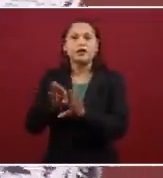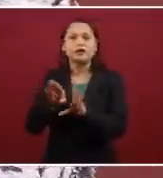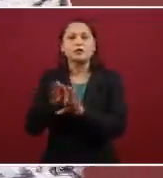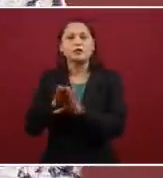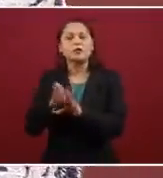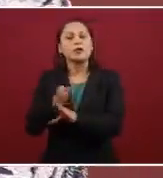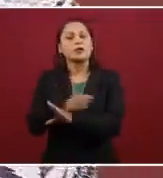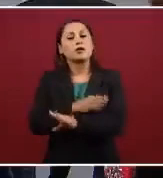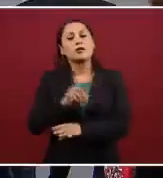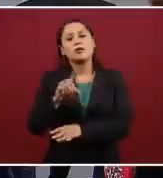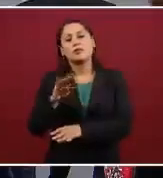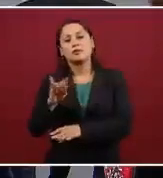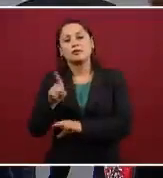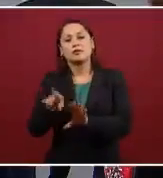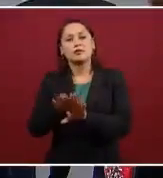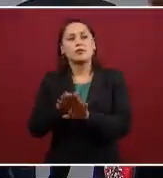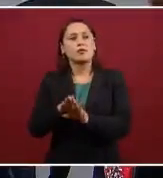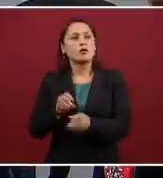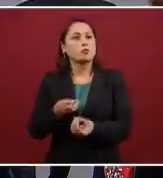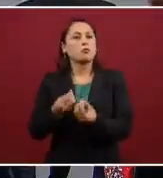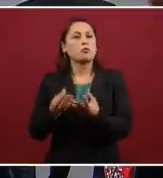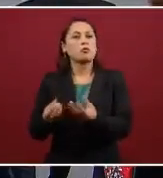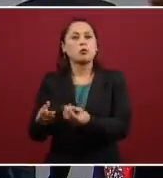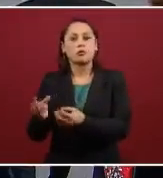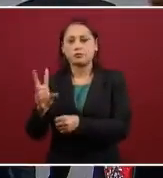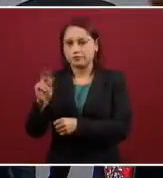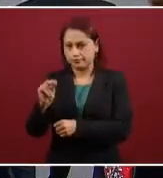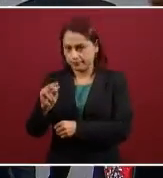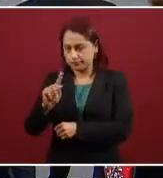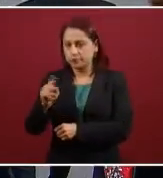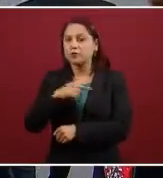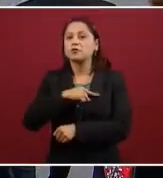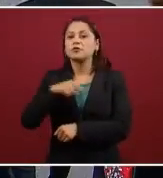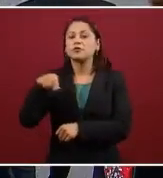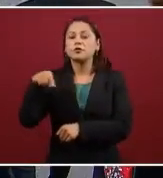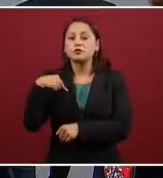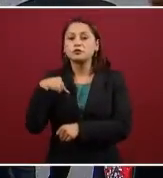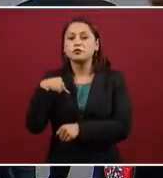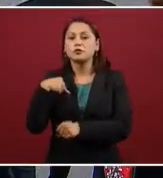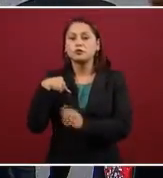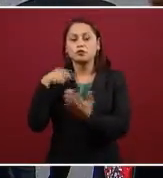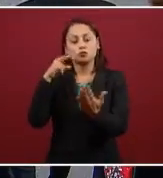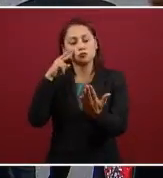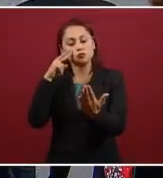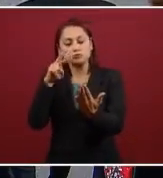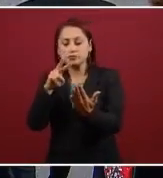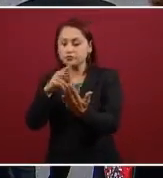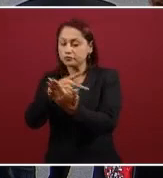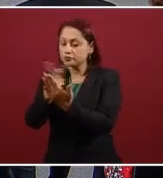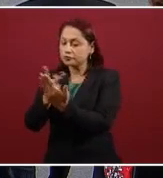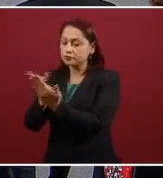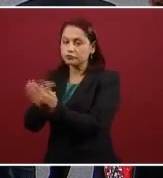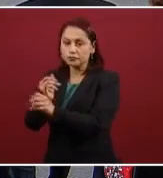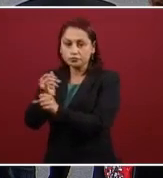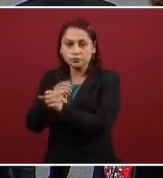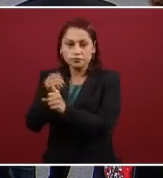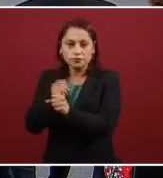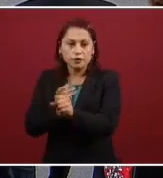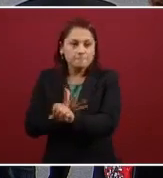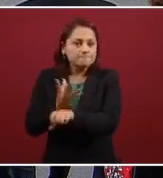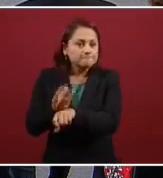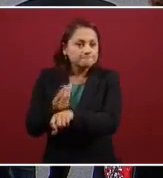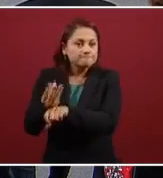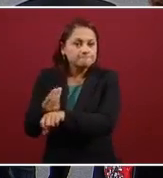dumping, sino esto no es subvención. Entonces, hemos querido rediseñar para tener más fuerza a la hora que